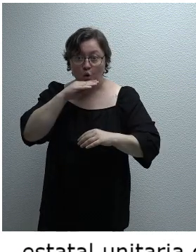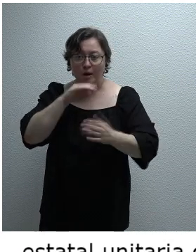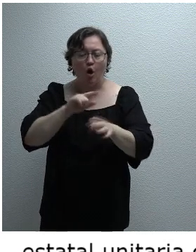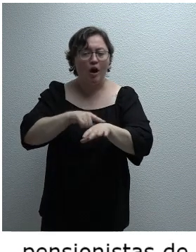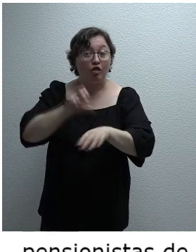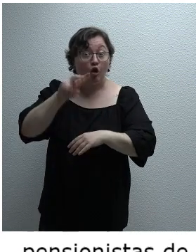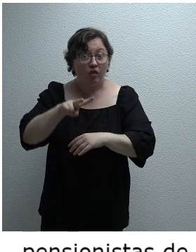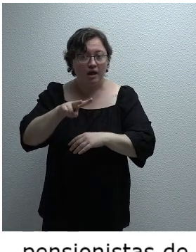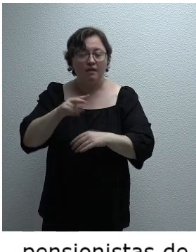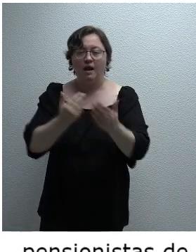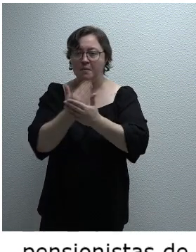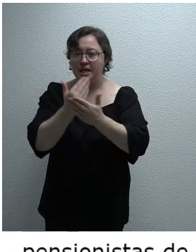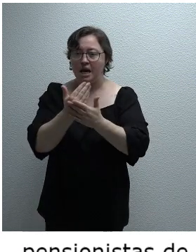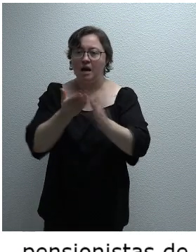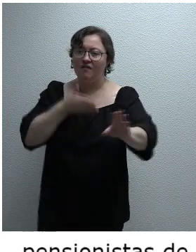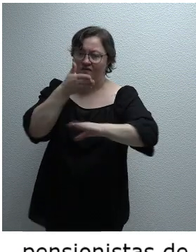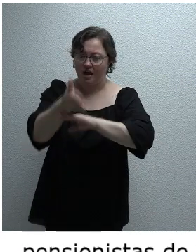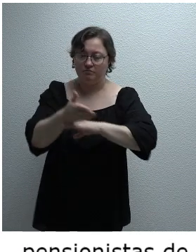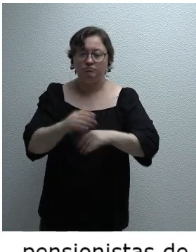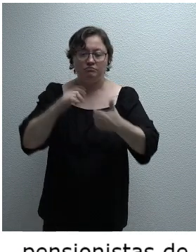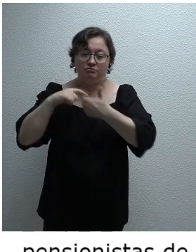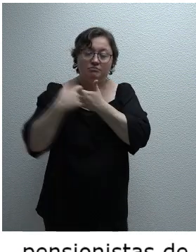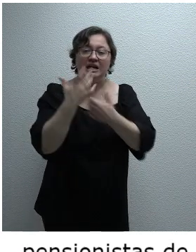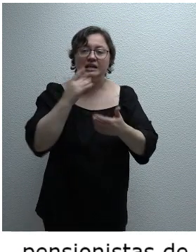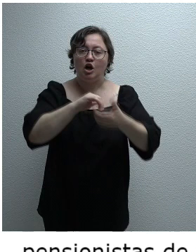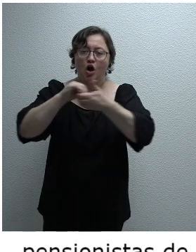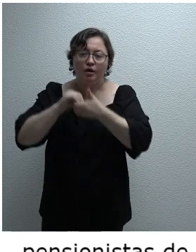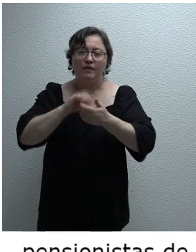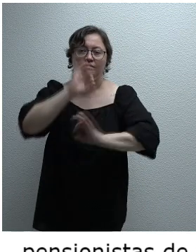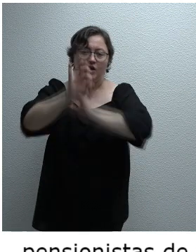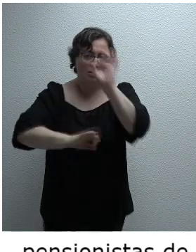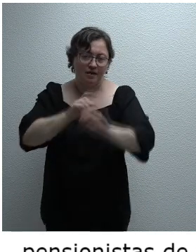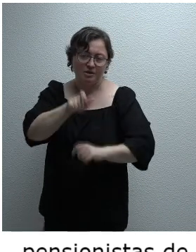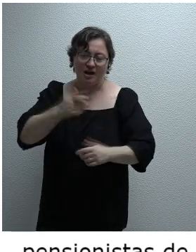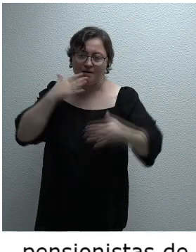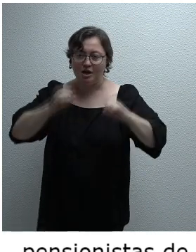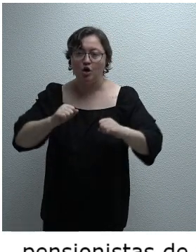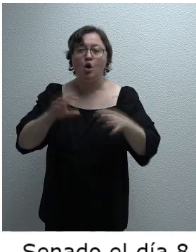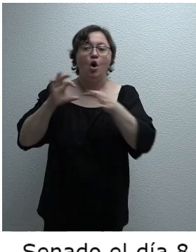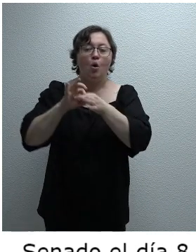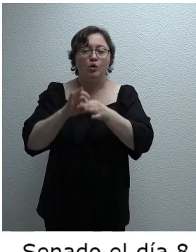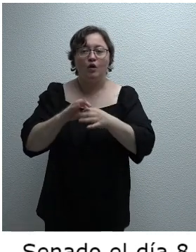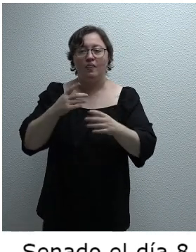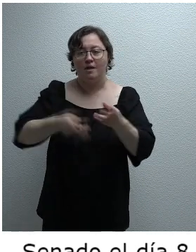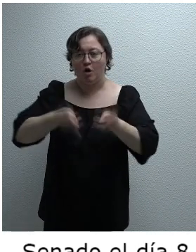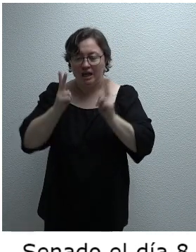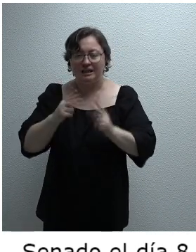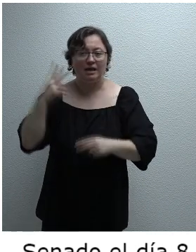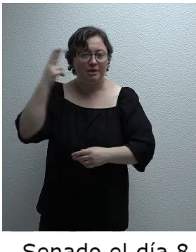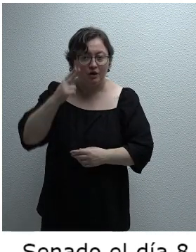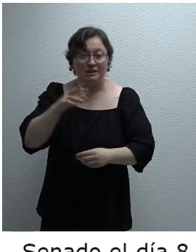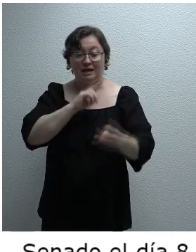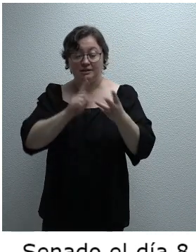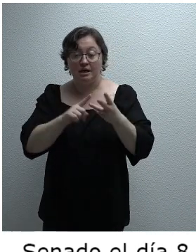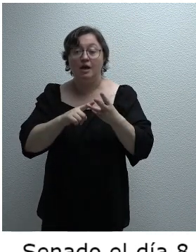12 y está integrada por la Confederación Española de Organizaciones de Mayores, la Unión Democrática de Pensionistas, el Colectivo